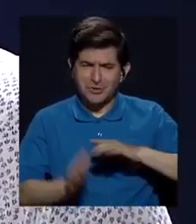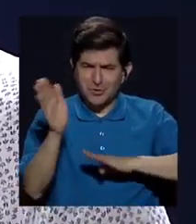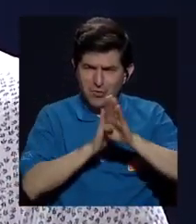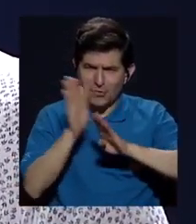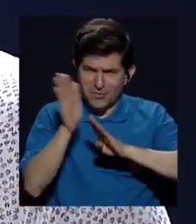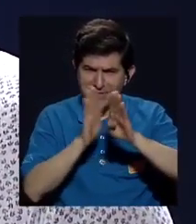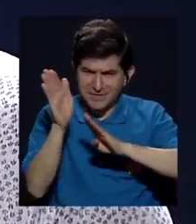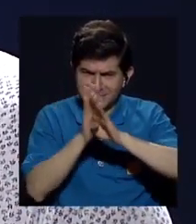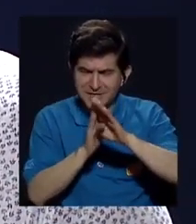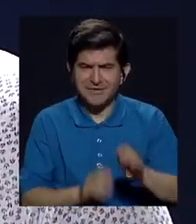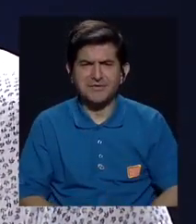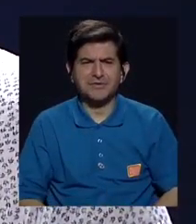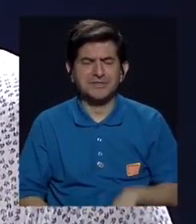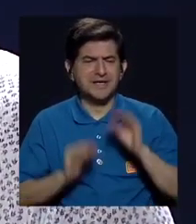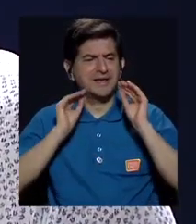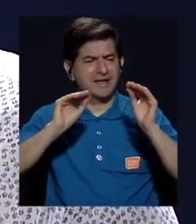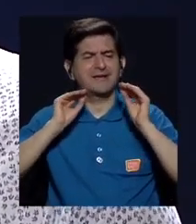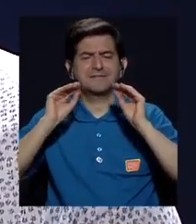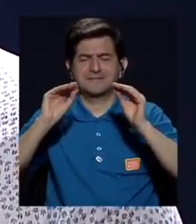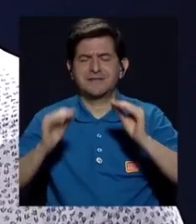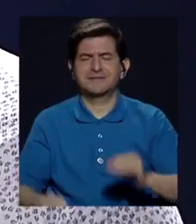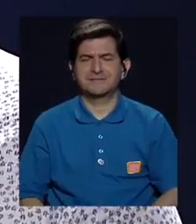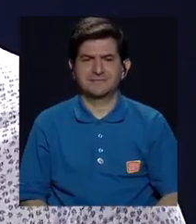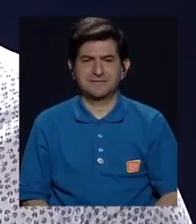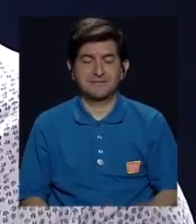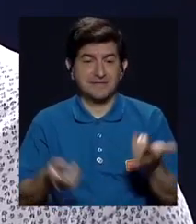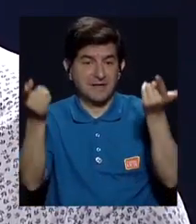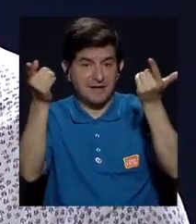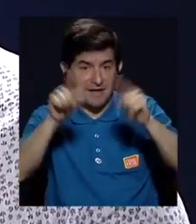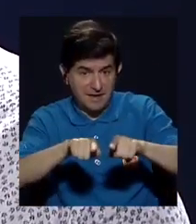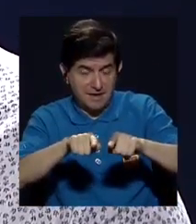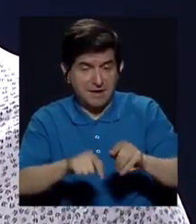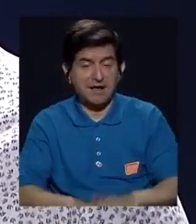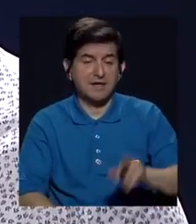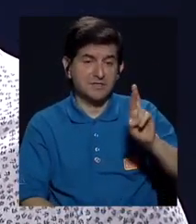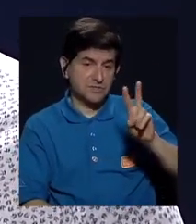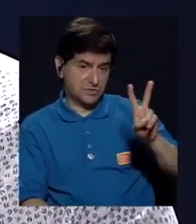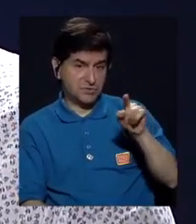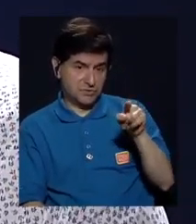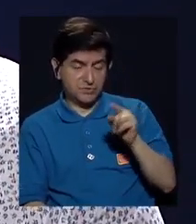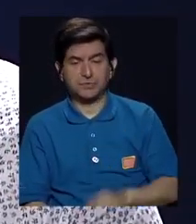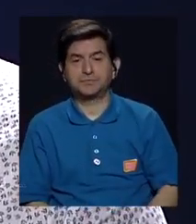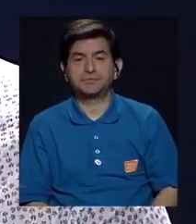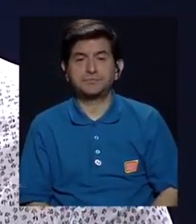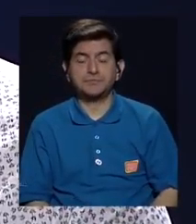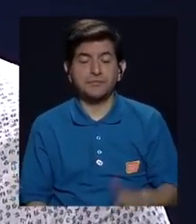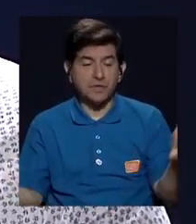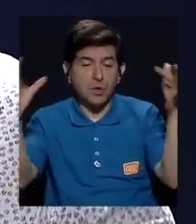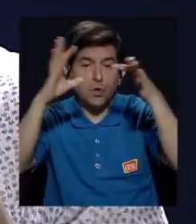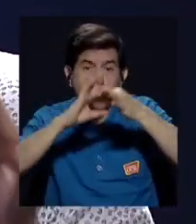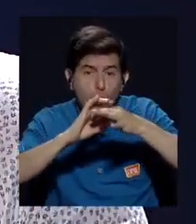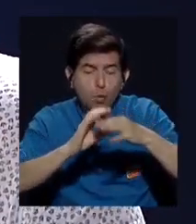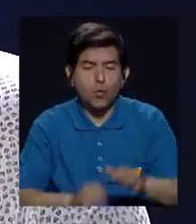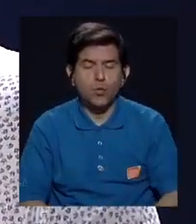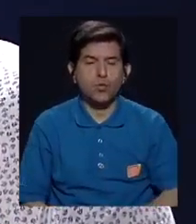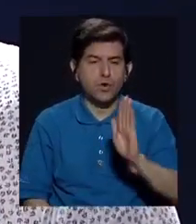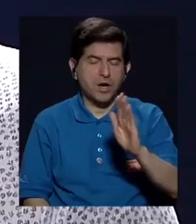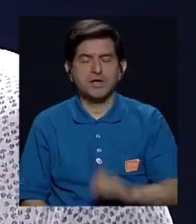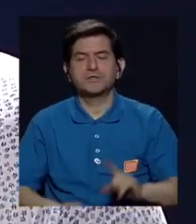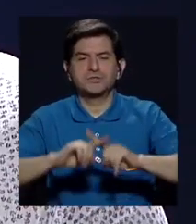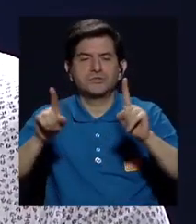más en el plano de la pedagogía. En el caso de Rebeca, ella está conjugando sus